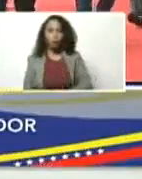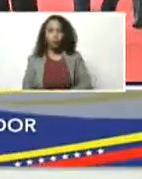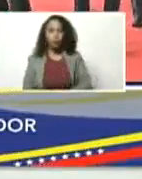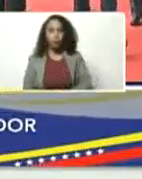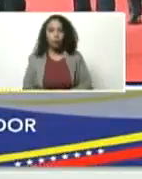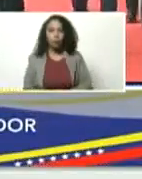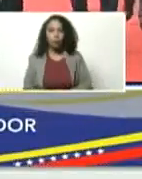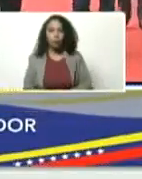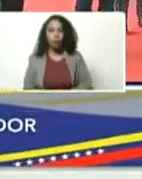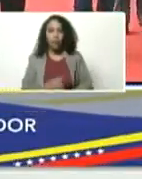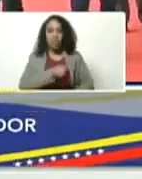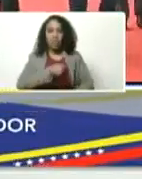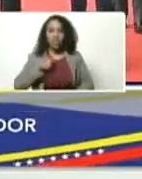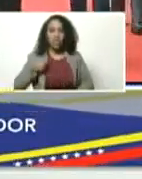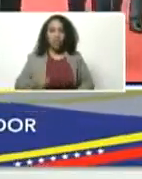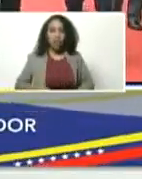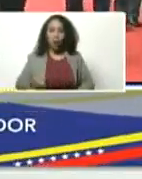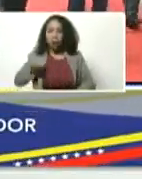La China buscó,